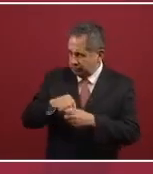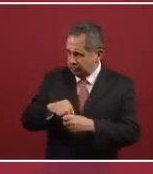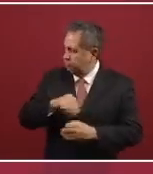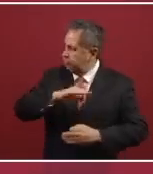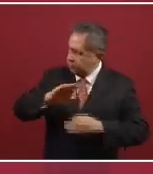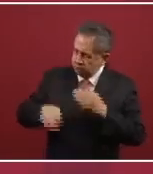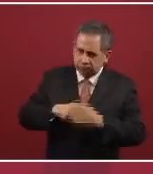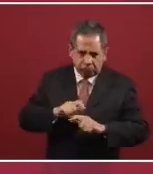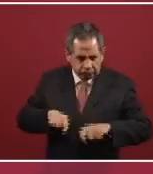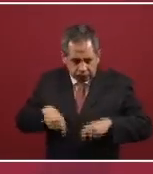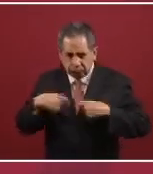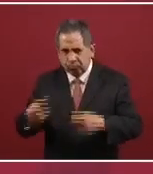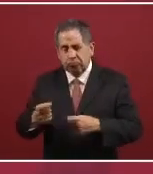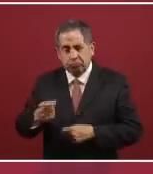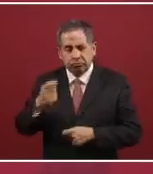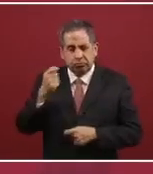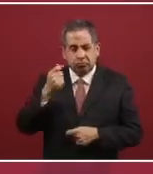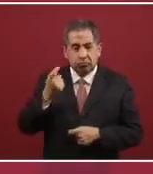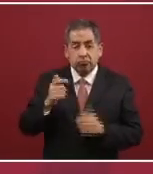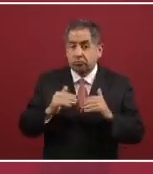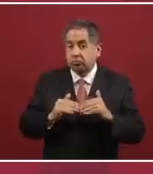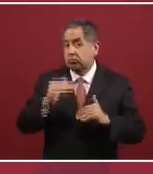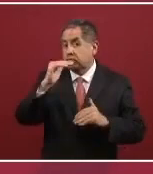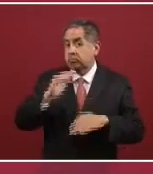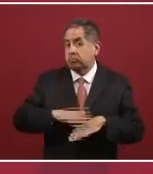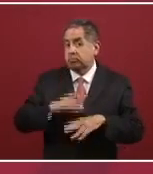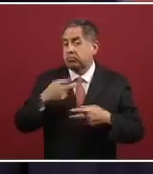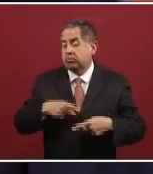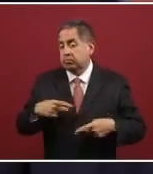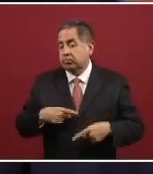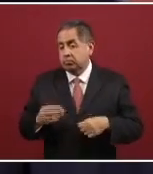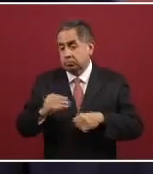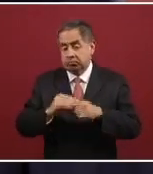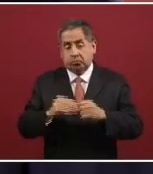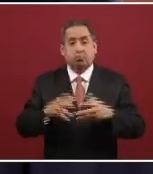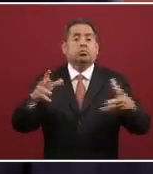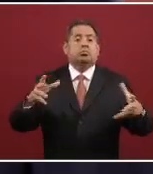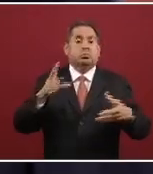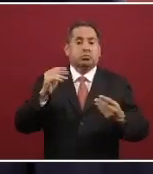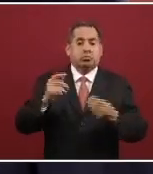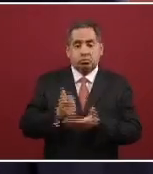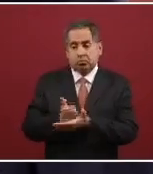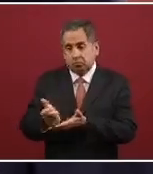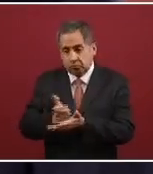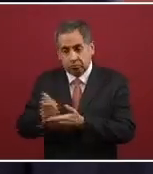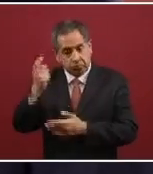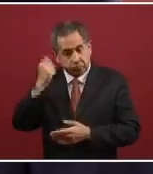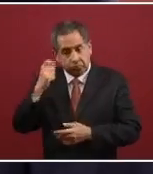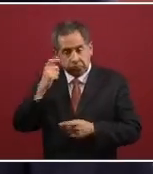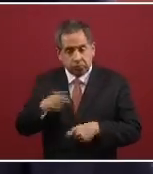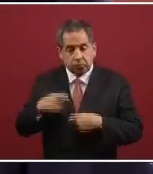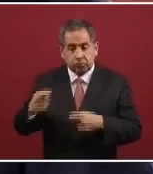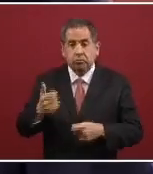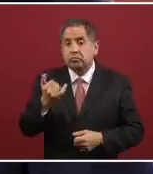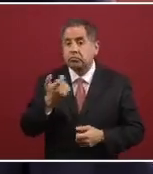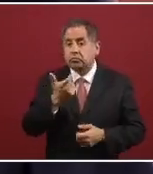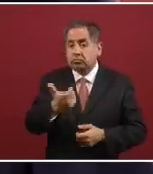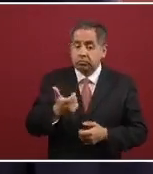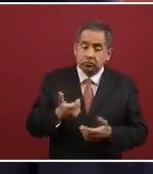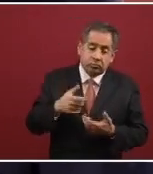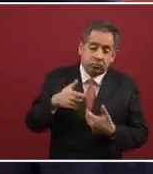universal. Por eso aumentó mucho y además se entrega el doble,